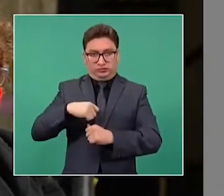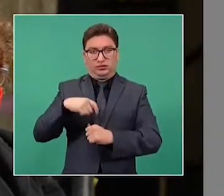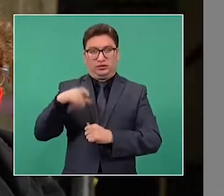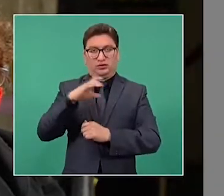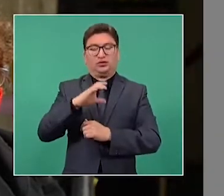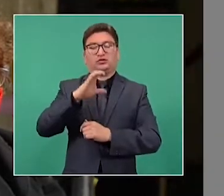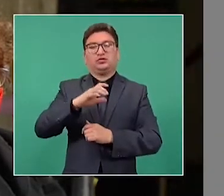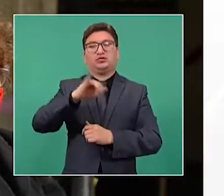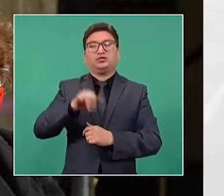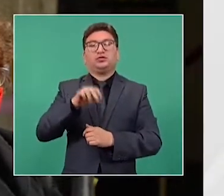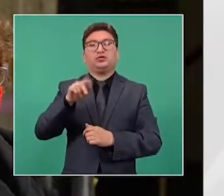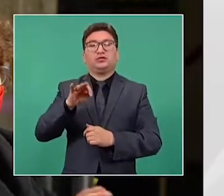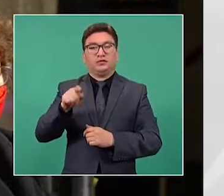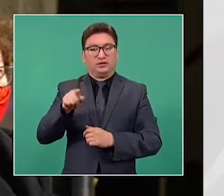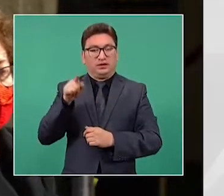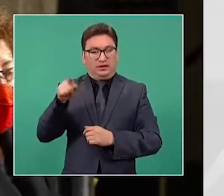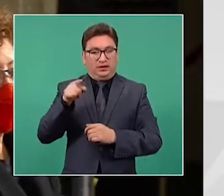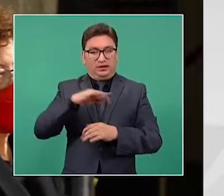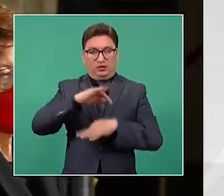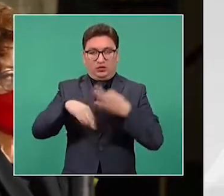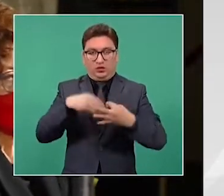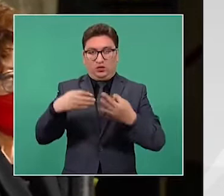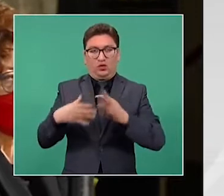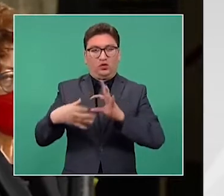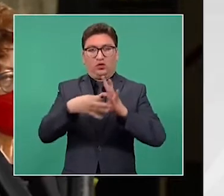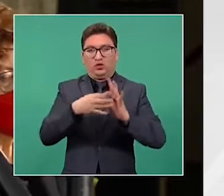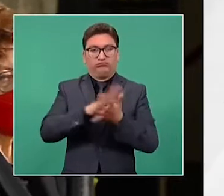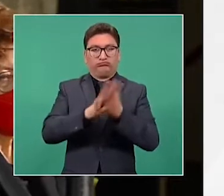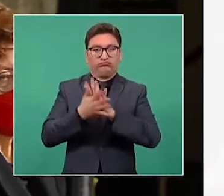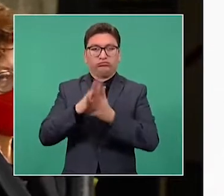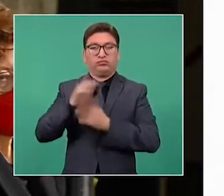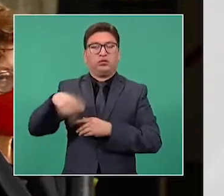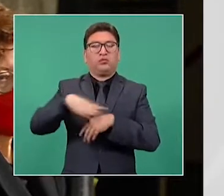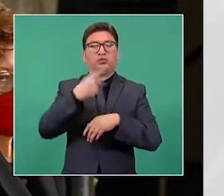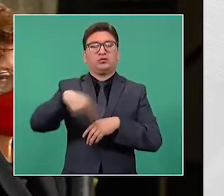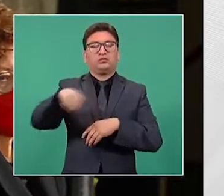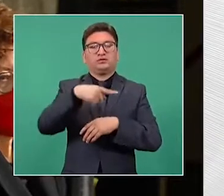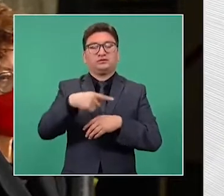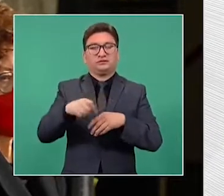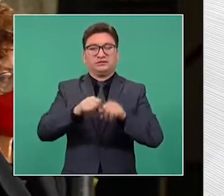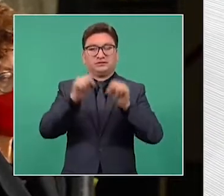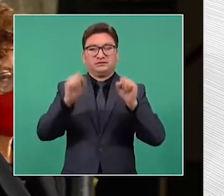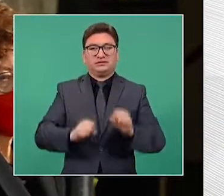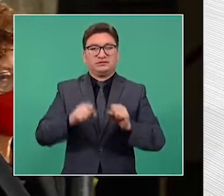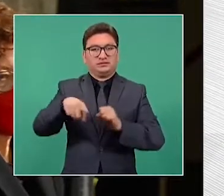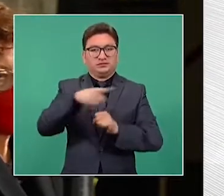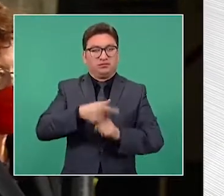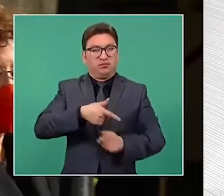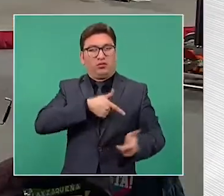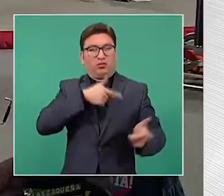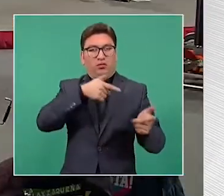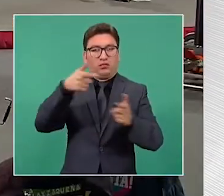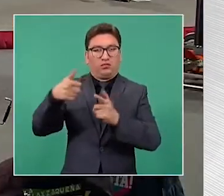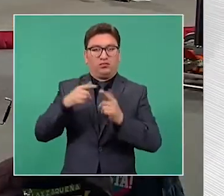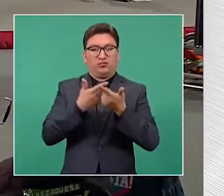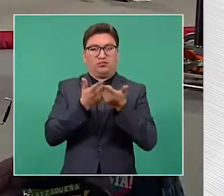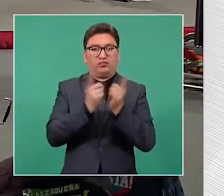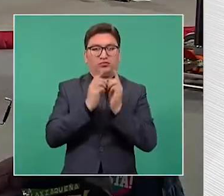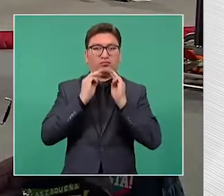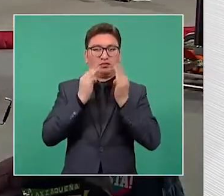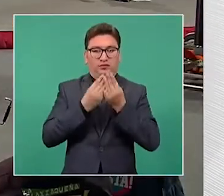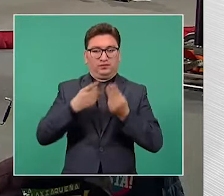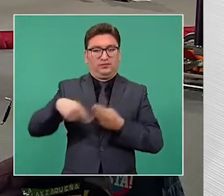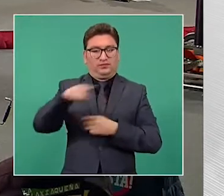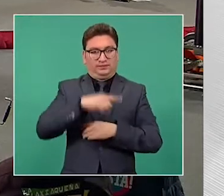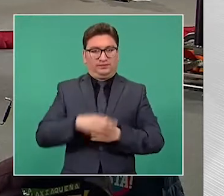de la Judicatura, despachos jurídicos, todos cómplices del sistema armado por Alfaro y compinches. El esquema